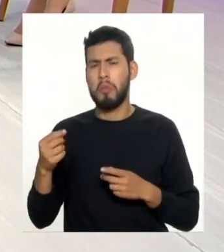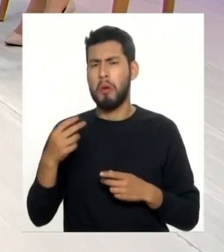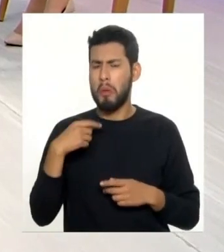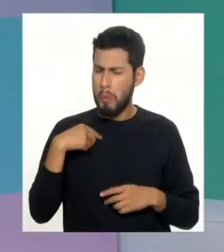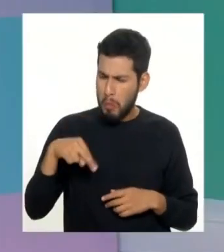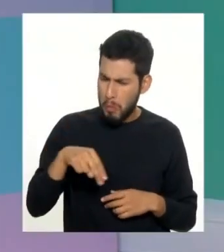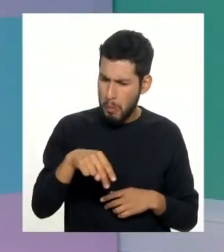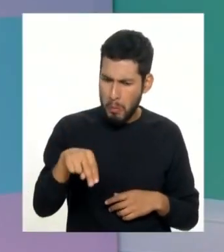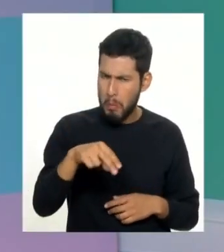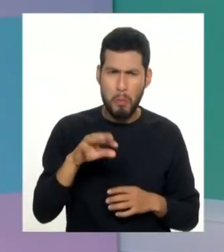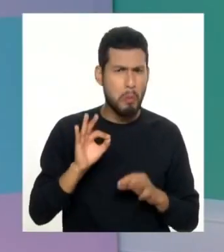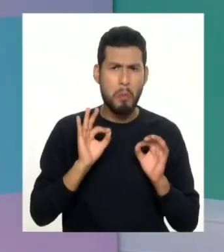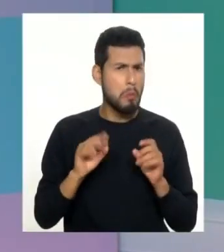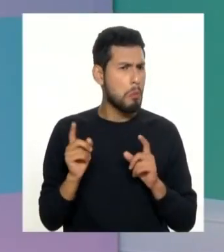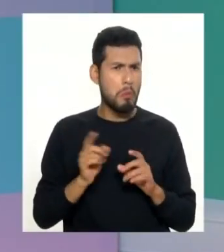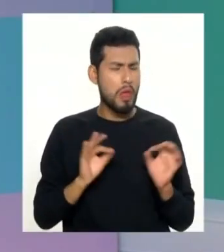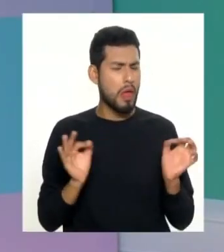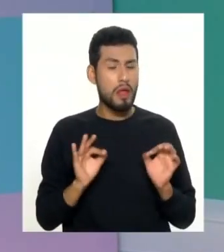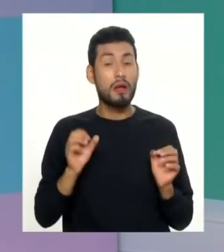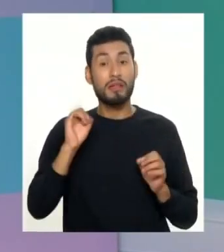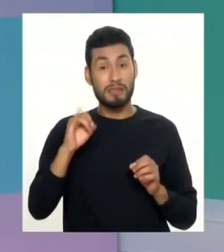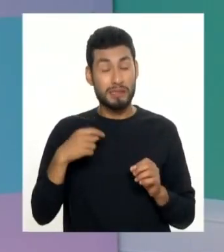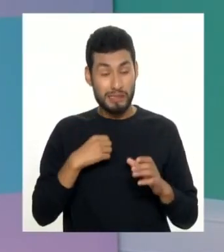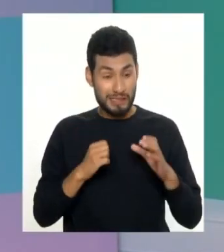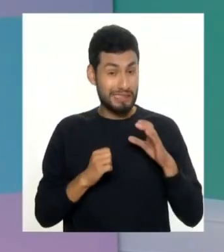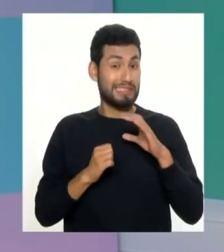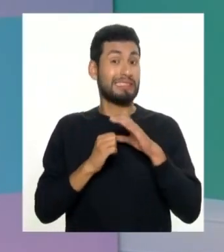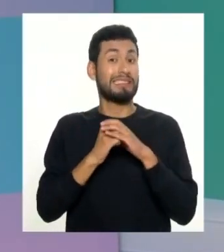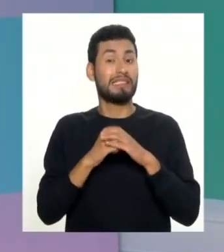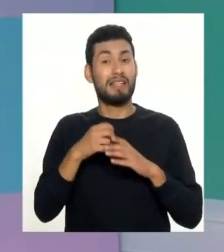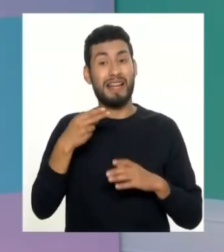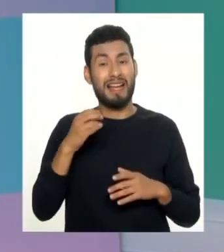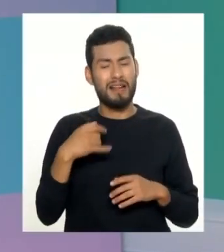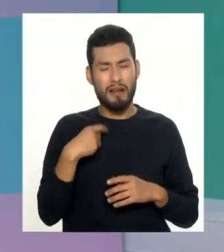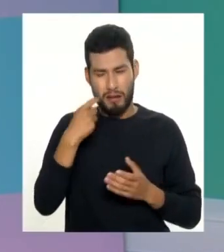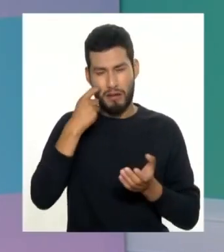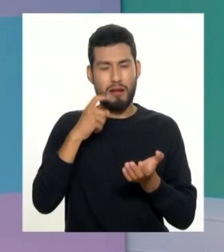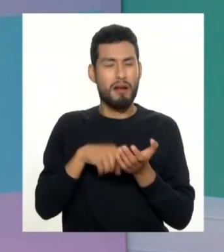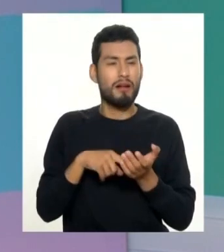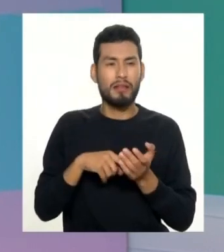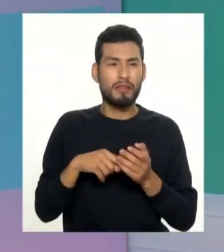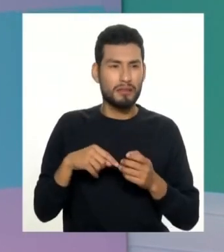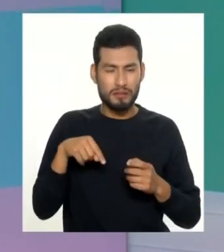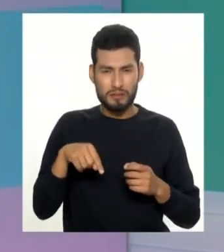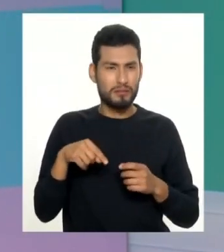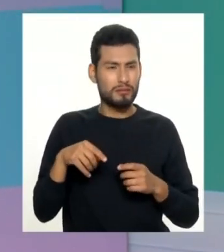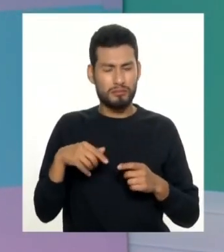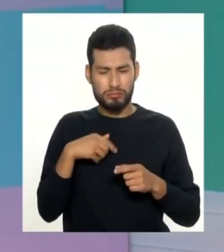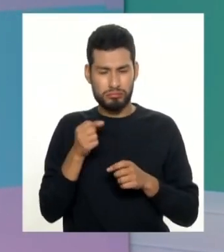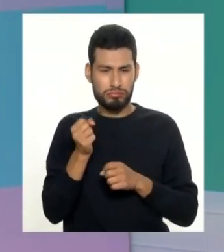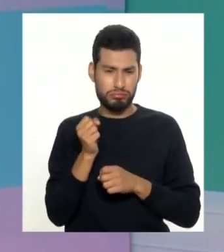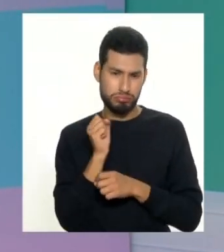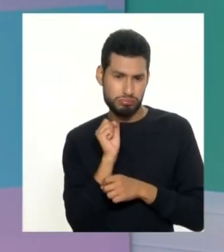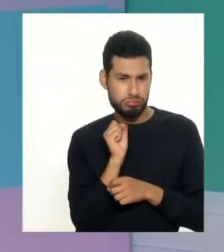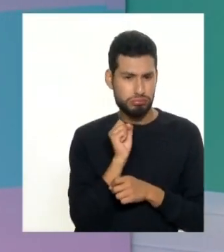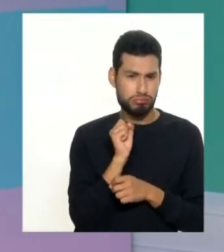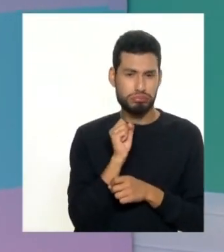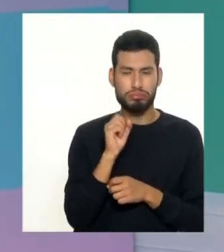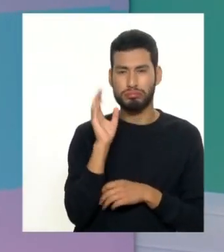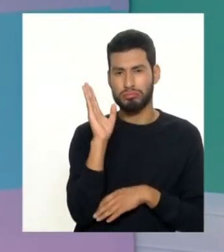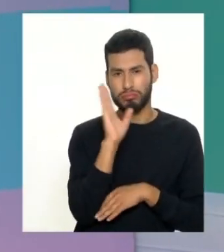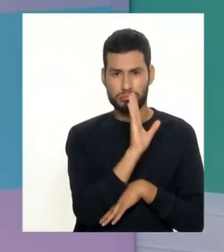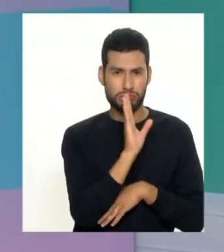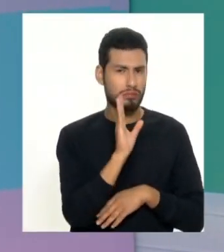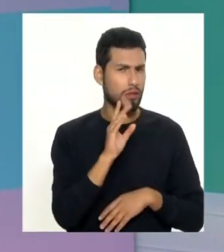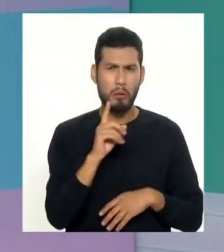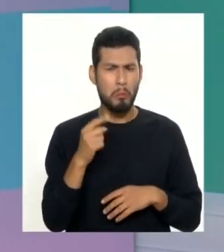dijo no tiene hernia porque si tuviera hernia se notaría que usted está inclinado para un lado. He